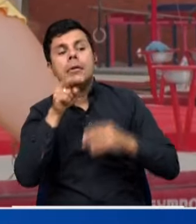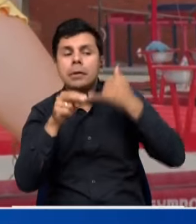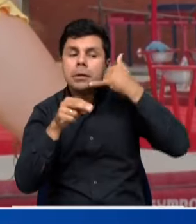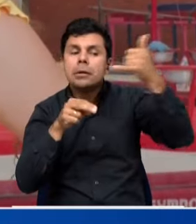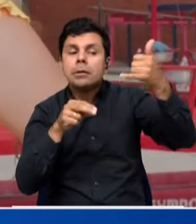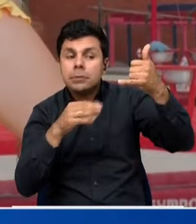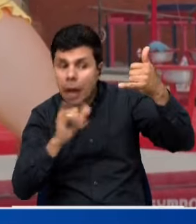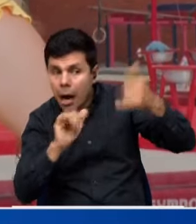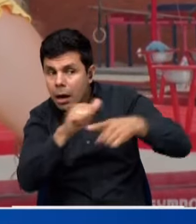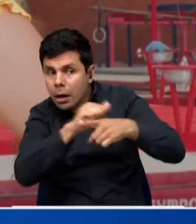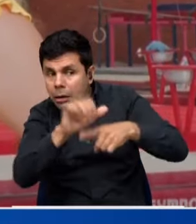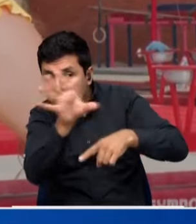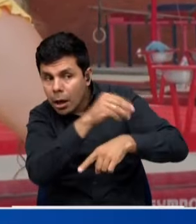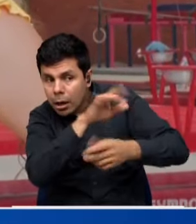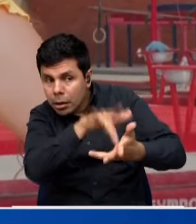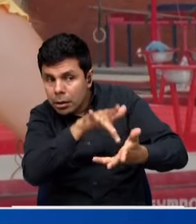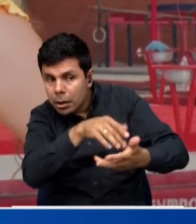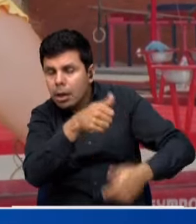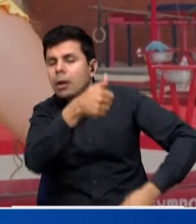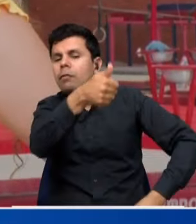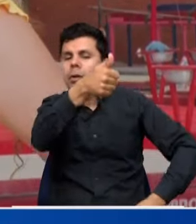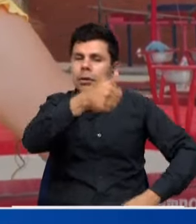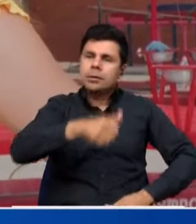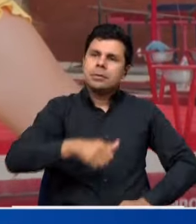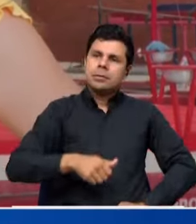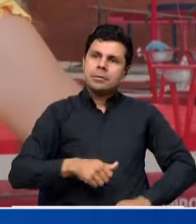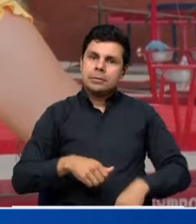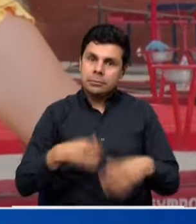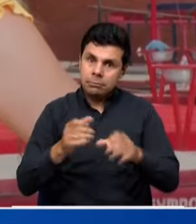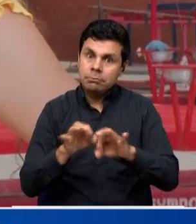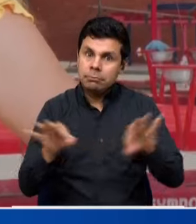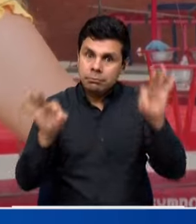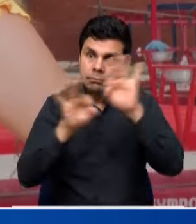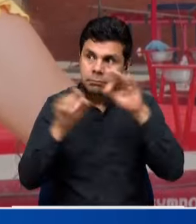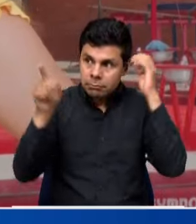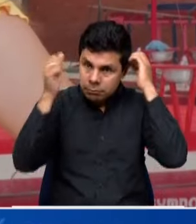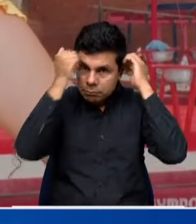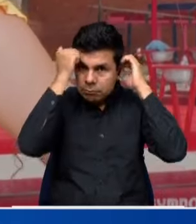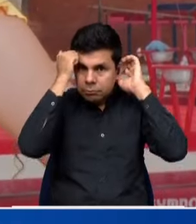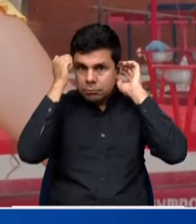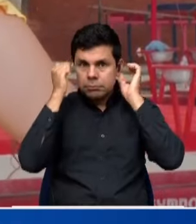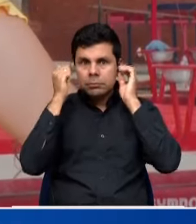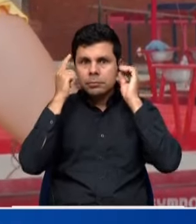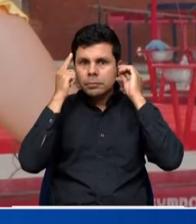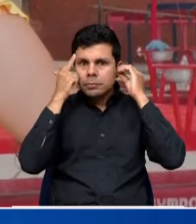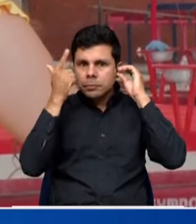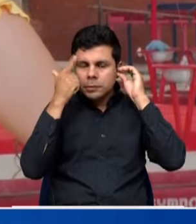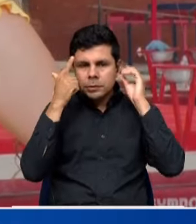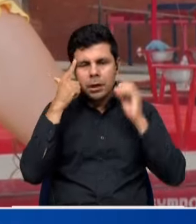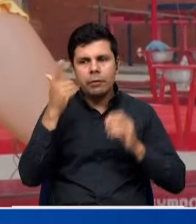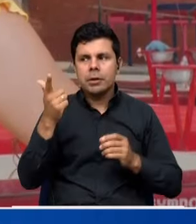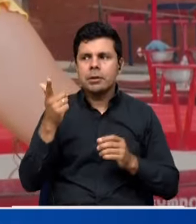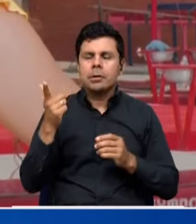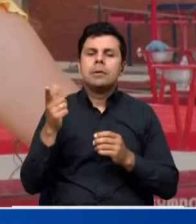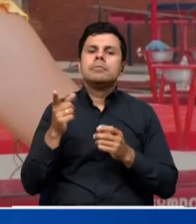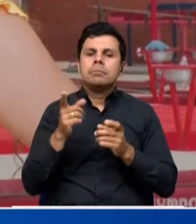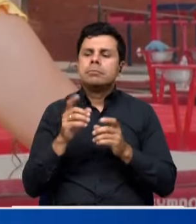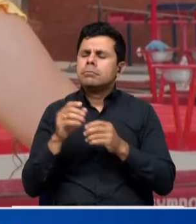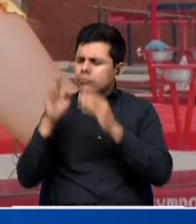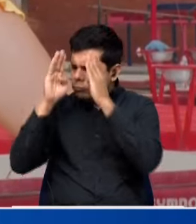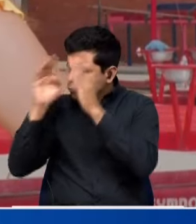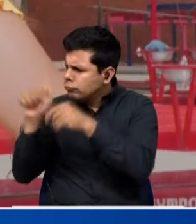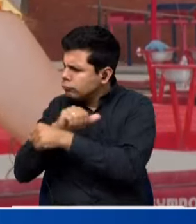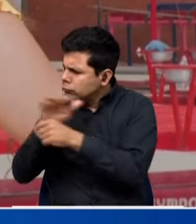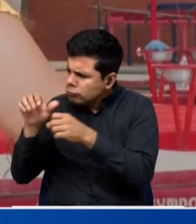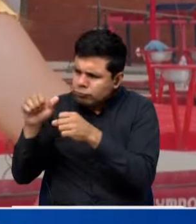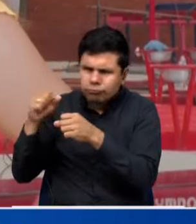Sí, eso es muy trascendental en él. Mientras él esté lejos, así esté en otras cosas, él está muy